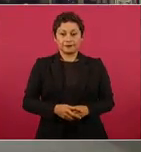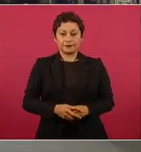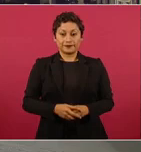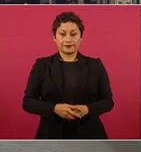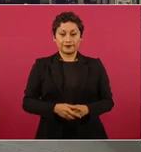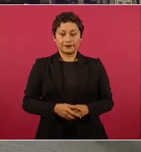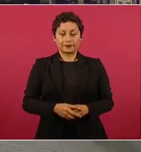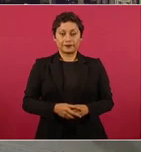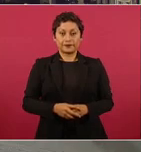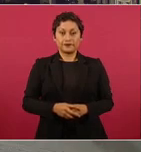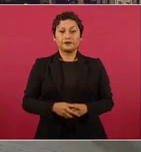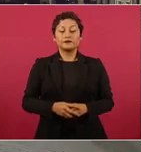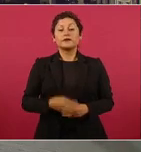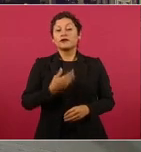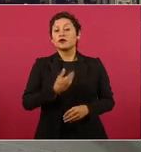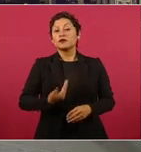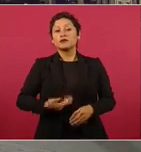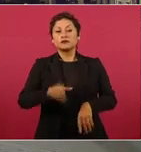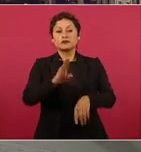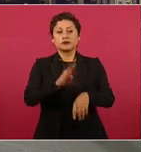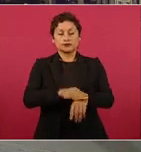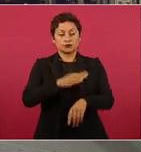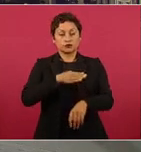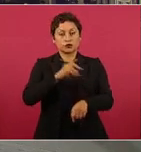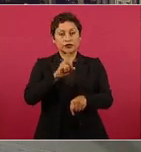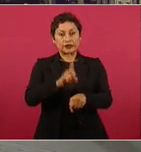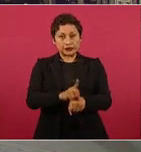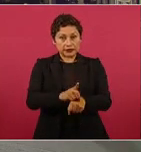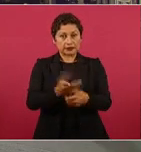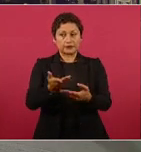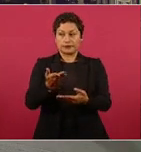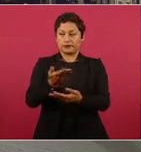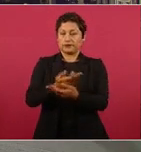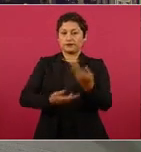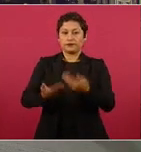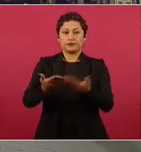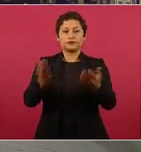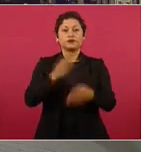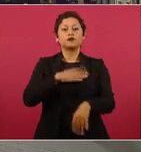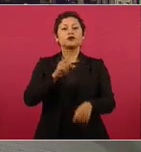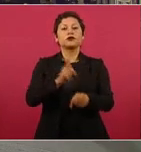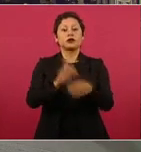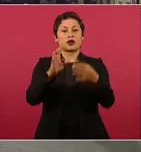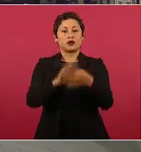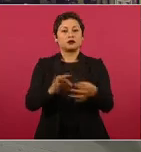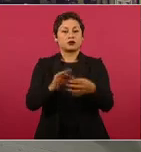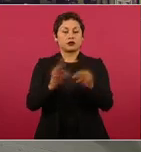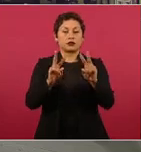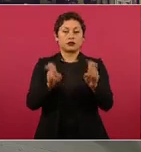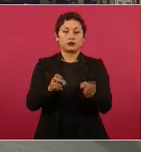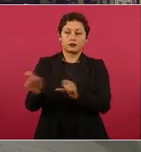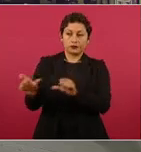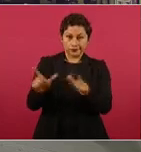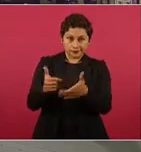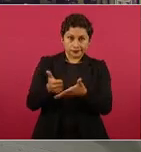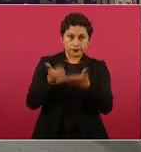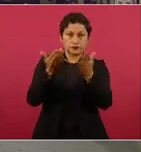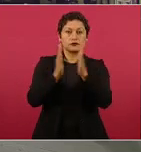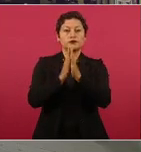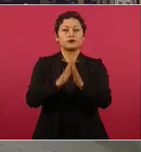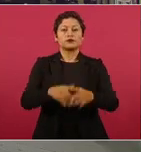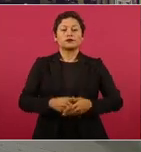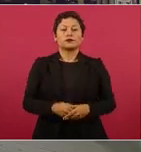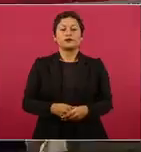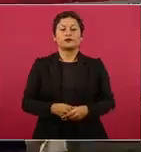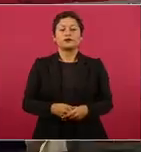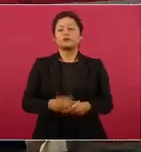Con su permiso, presidente. Buen día a todas y todos. Vamos a comentar sobre estos temas. Si me pasa la primera, por favor. Básicamente,